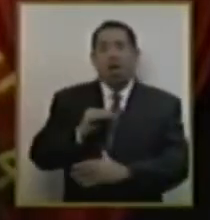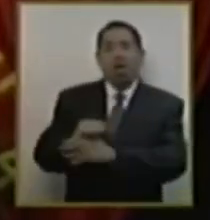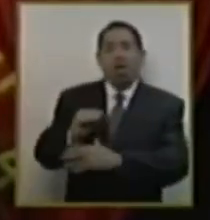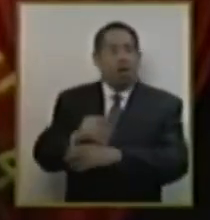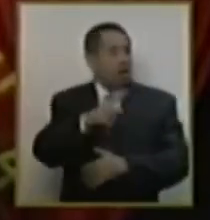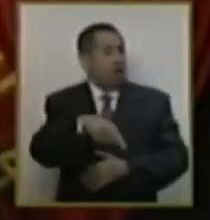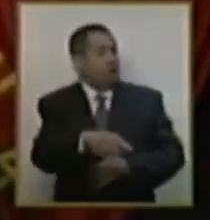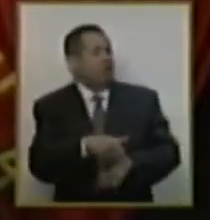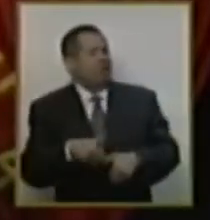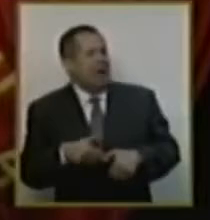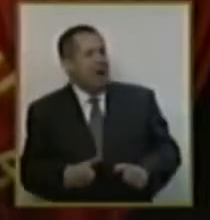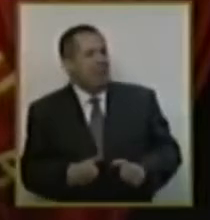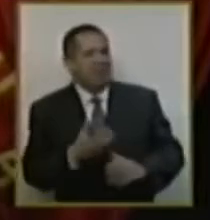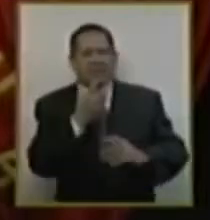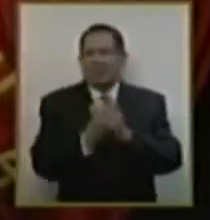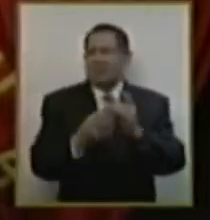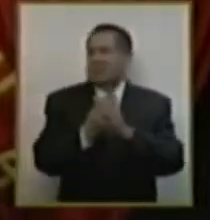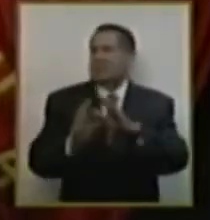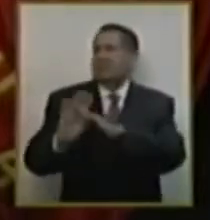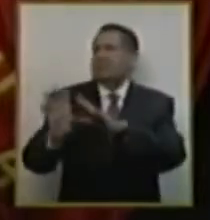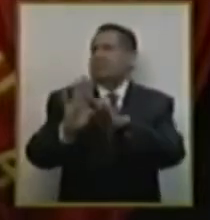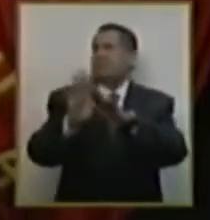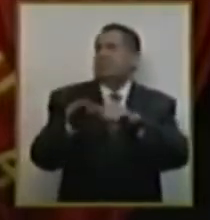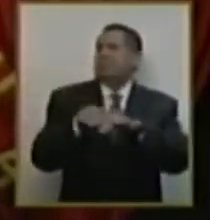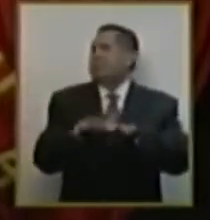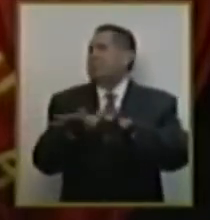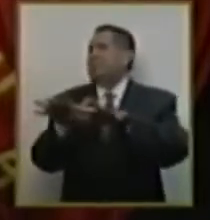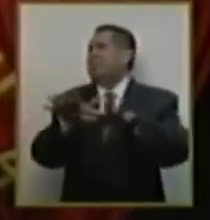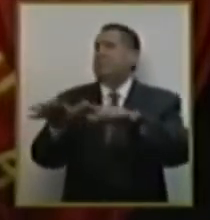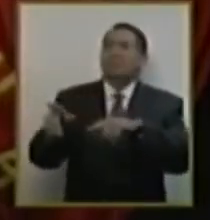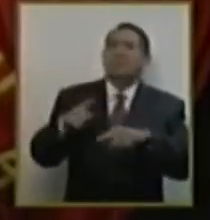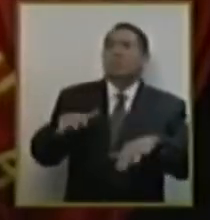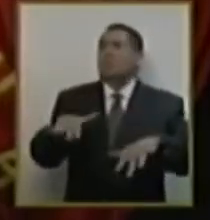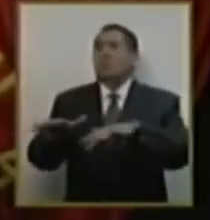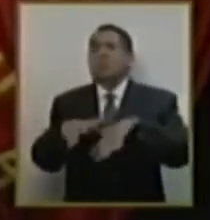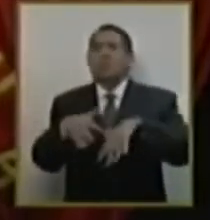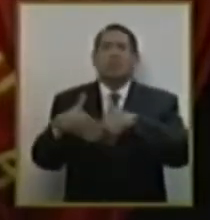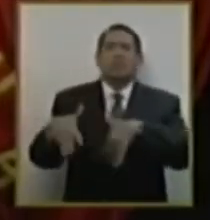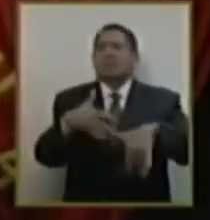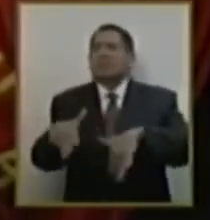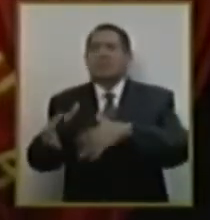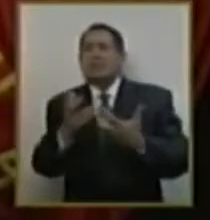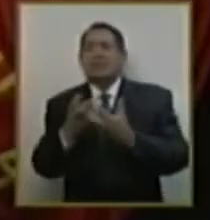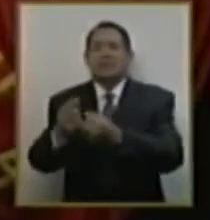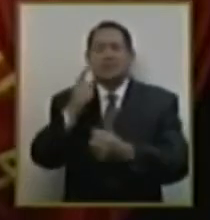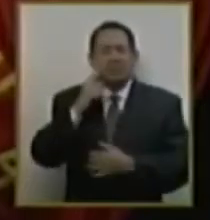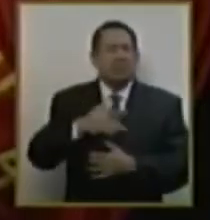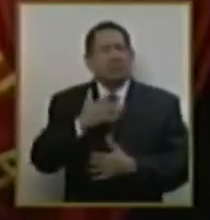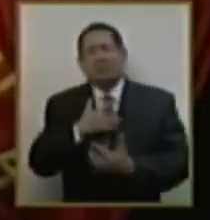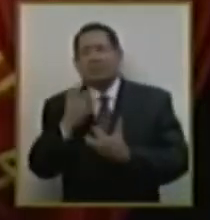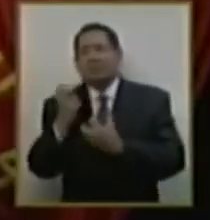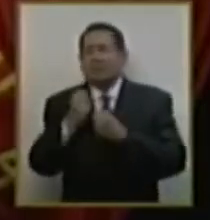hambre, desbordando los caminos de la tierra en una infinita caravana que echan mano de sus